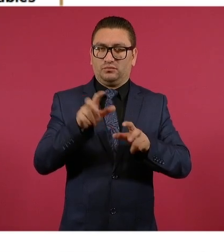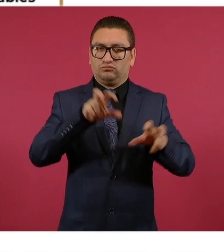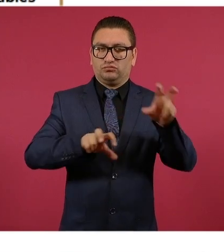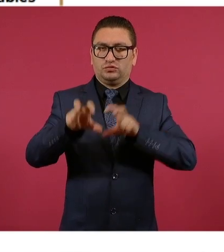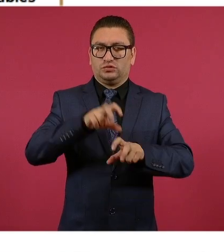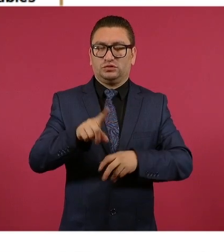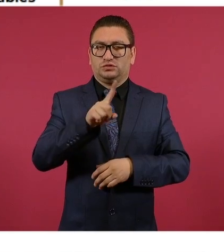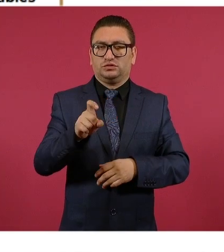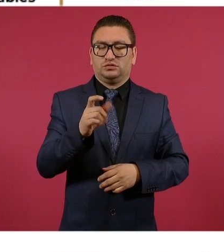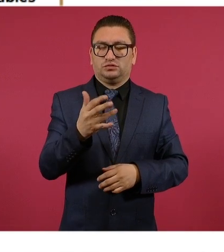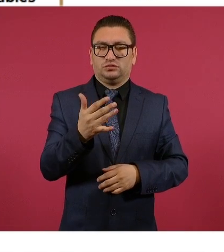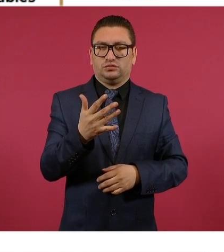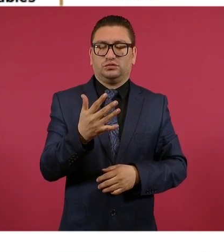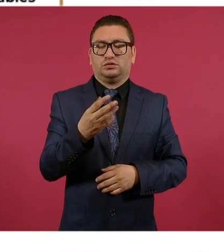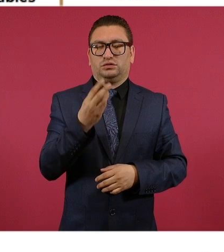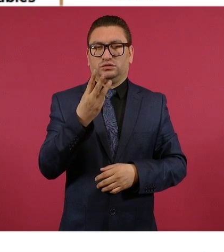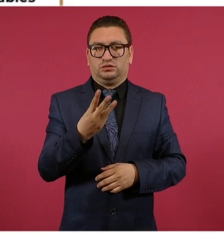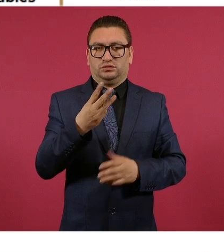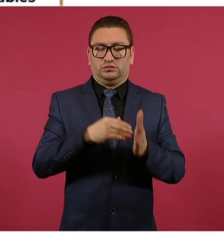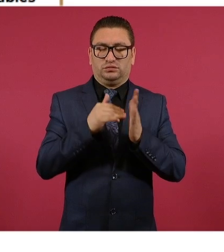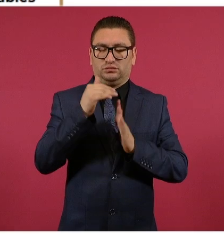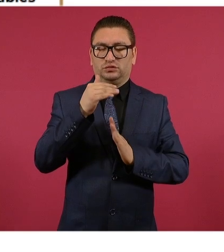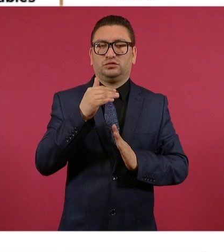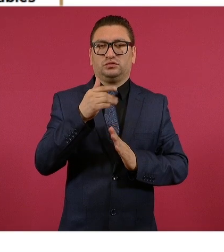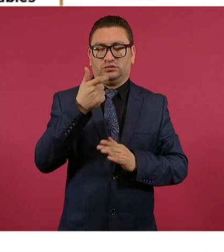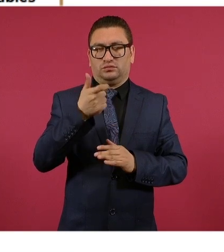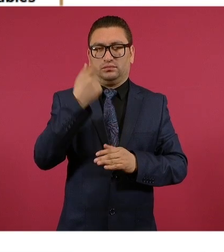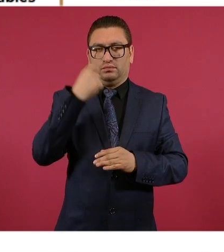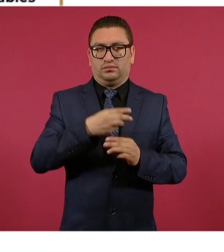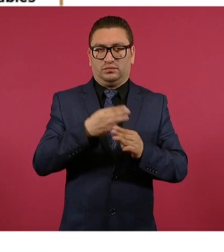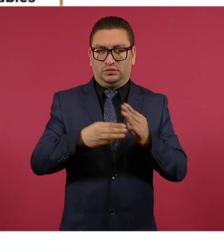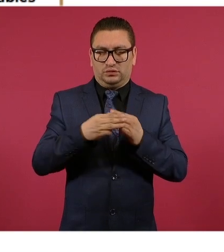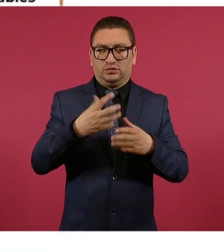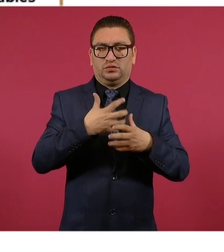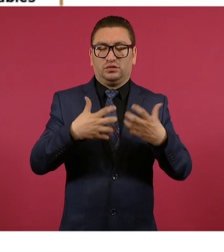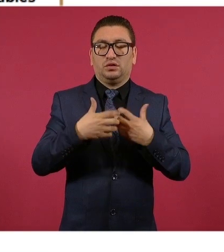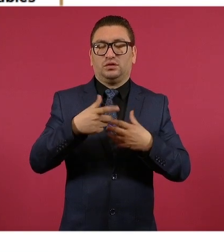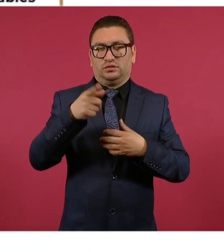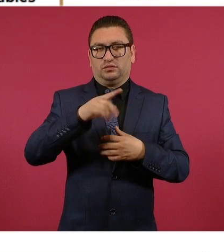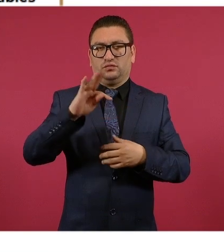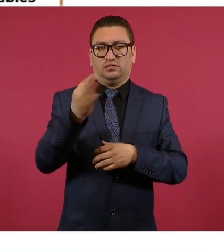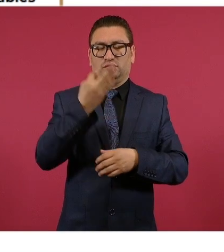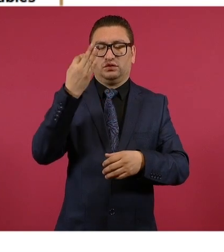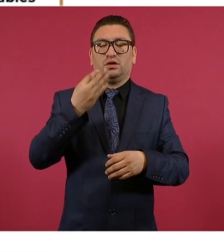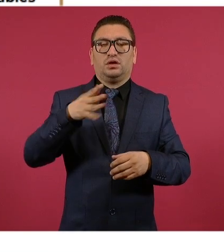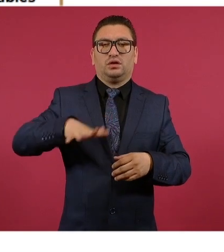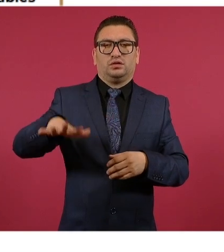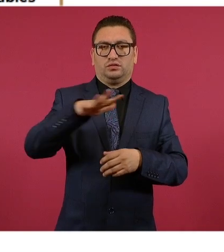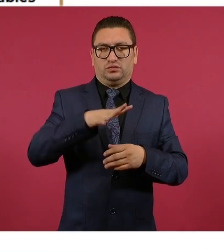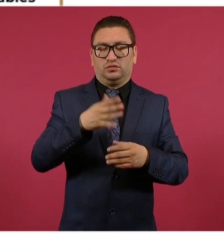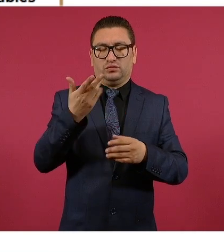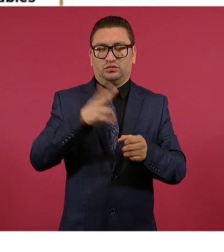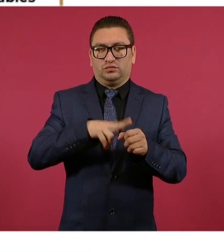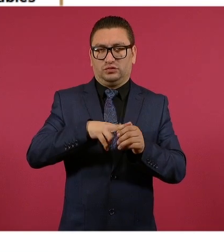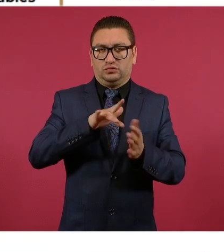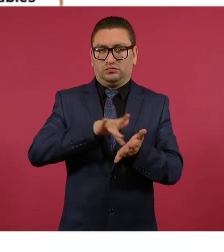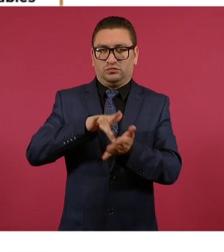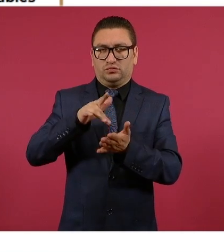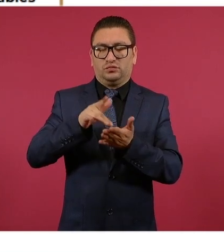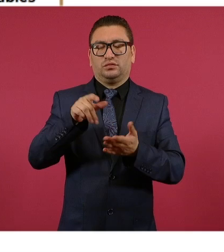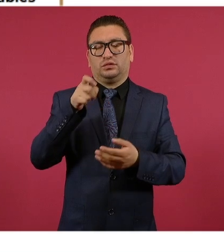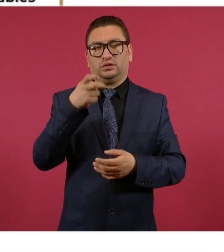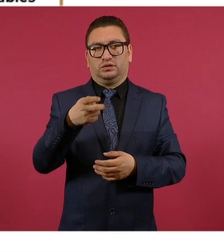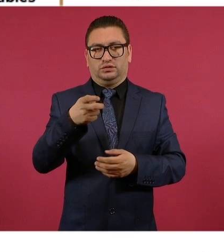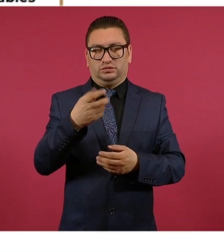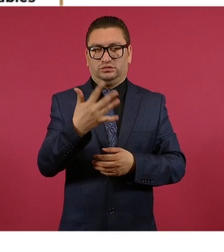de 153 millones de pesos en equipamiento por parte de la Federación en hospitales que están en la transferencia y un